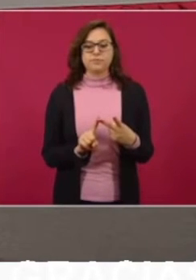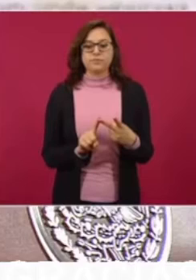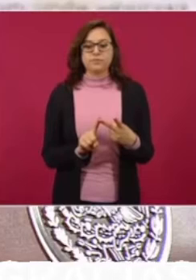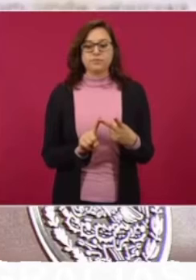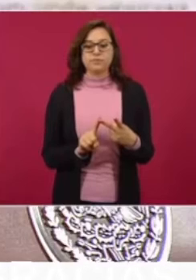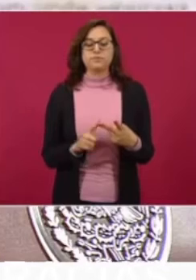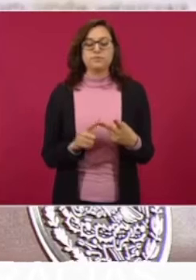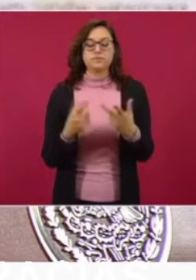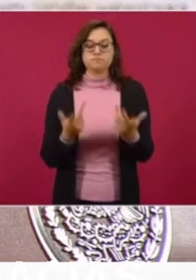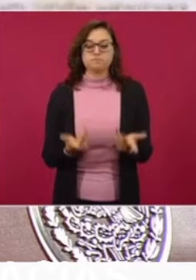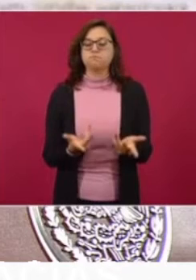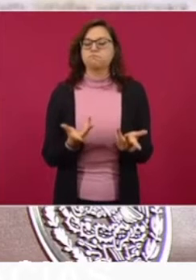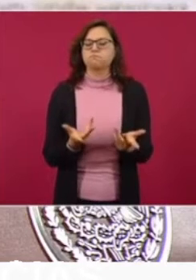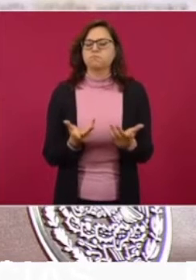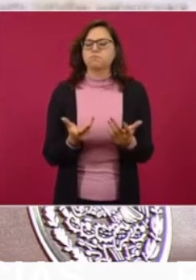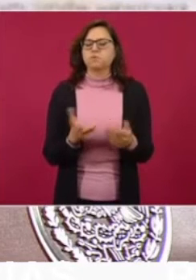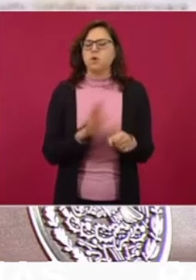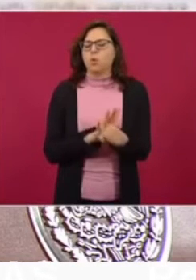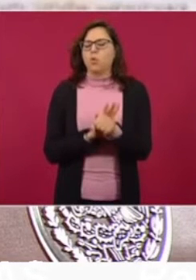debatiendo